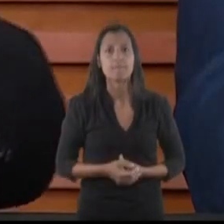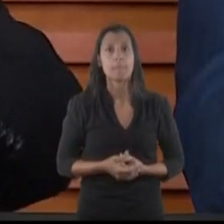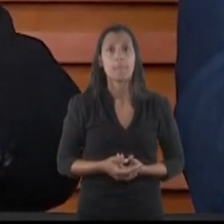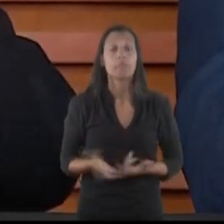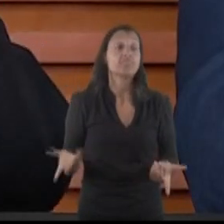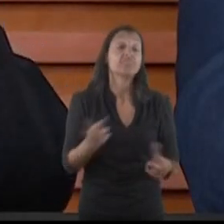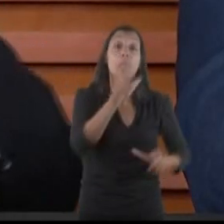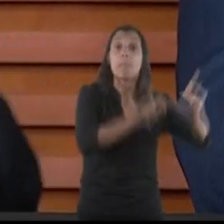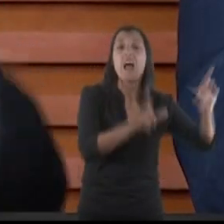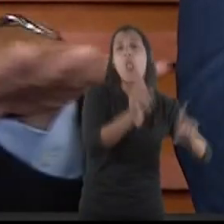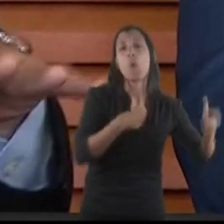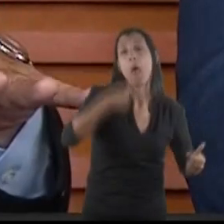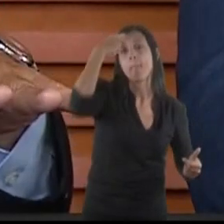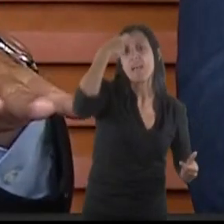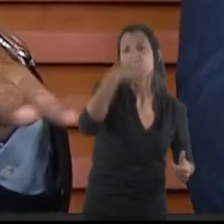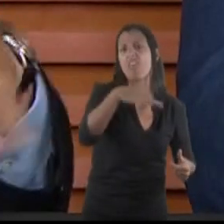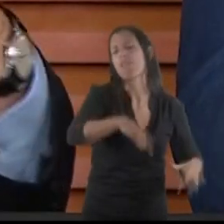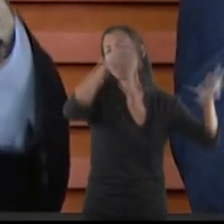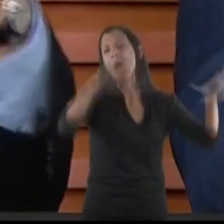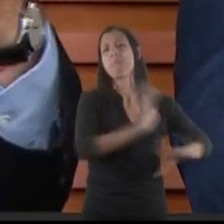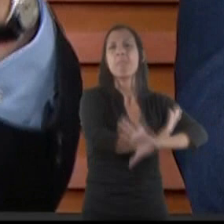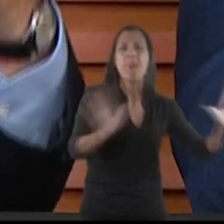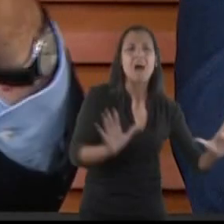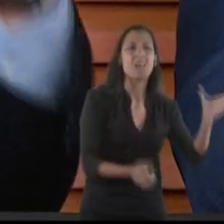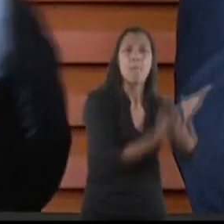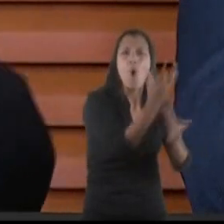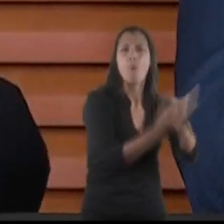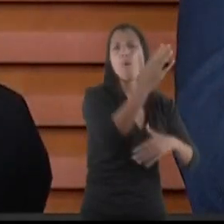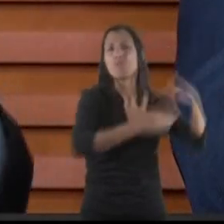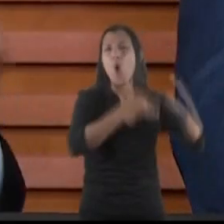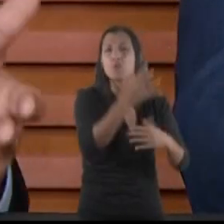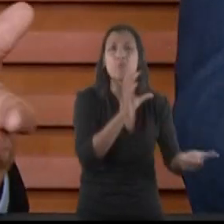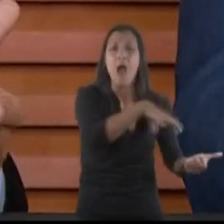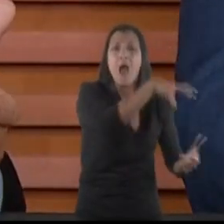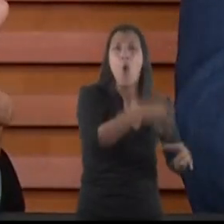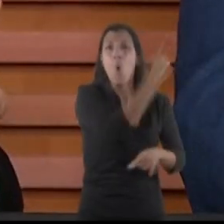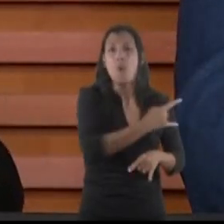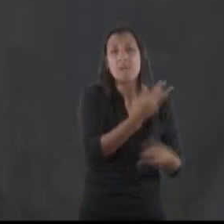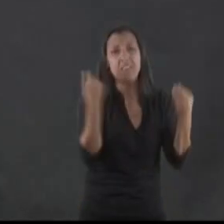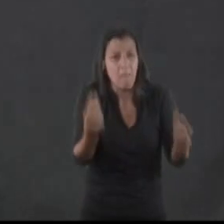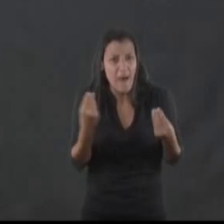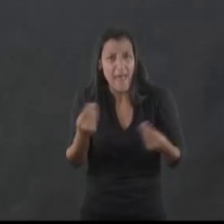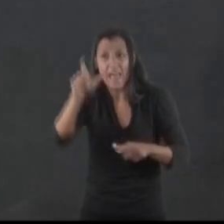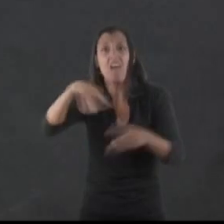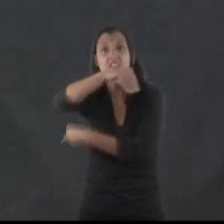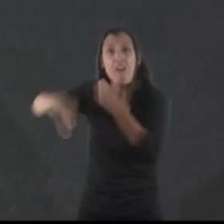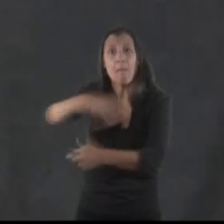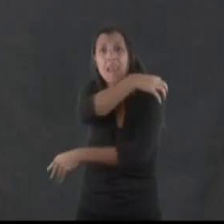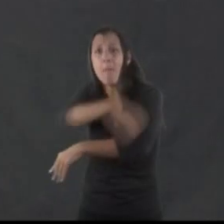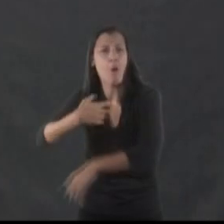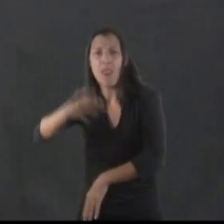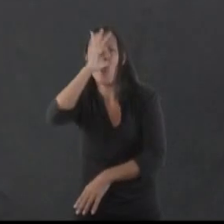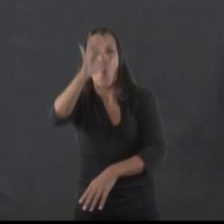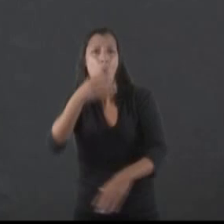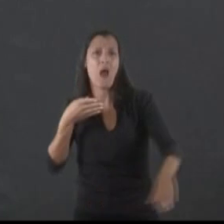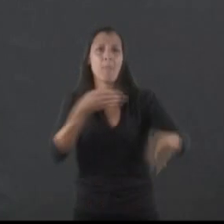Cuando otros piensan que hay que parar de construir universidades porque dicen que además los hijos de los pobres no llegan a la universidad, nosotros creemos